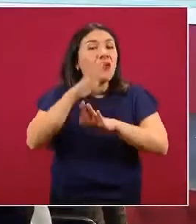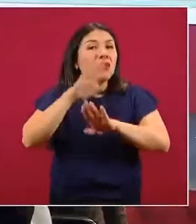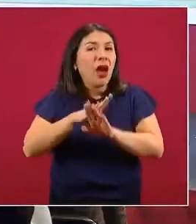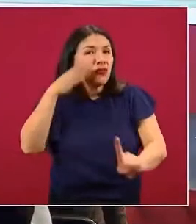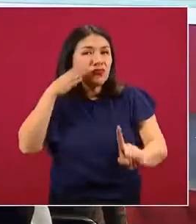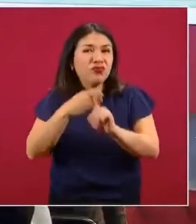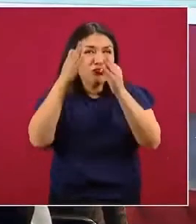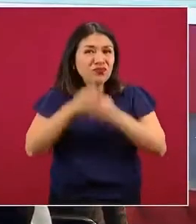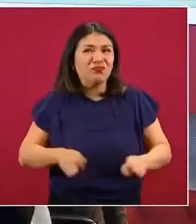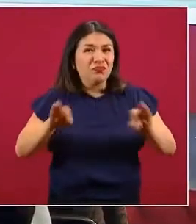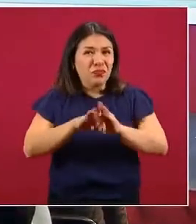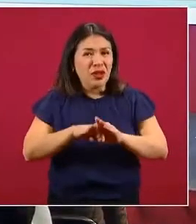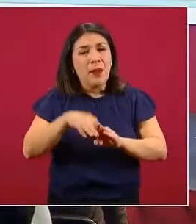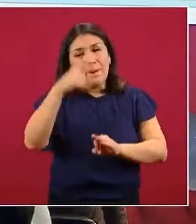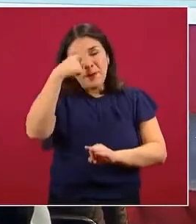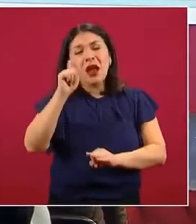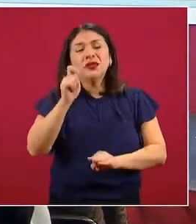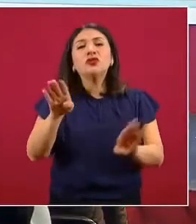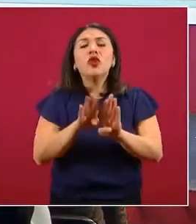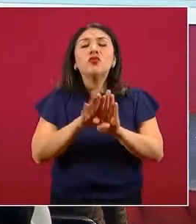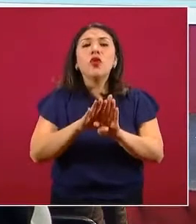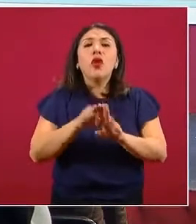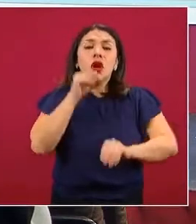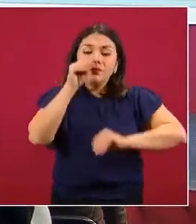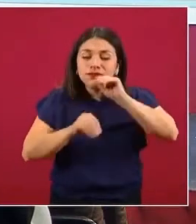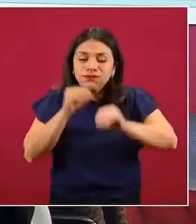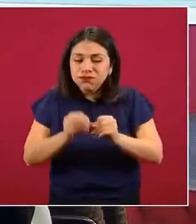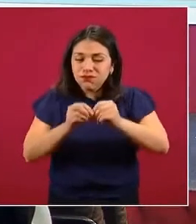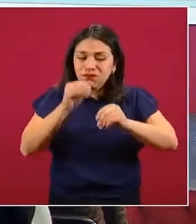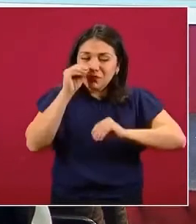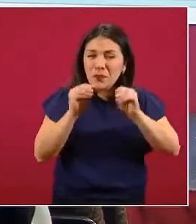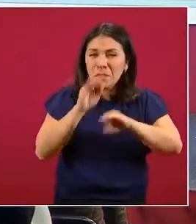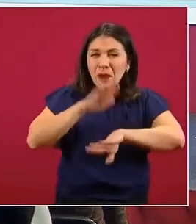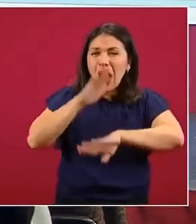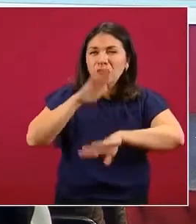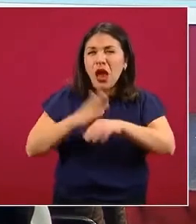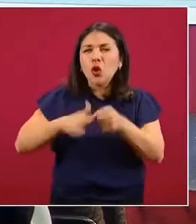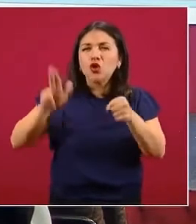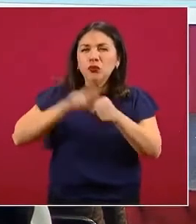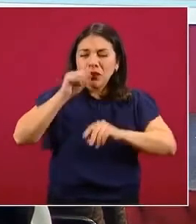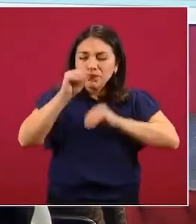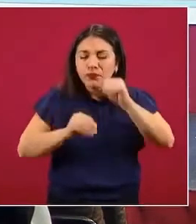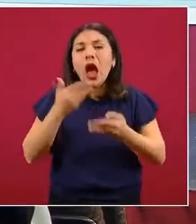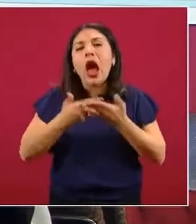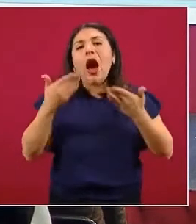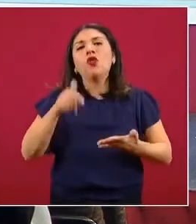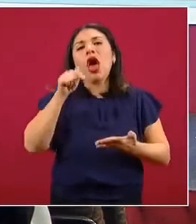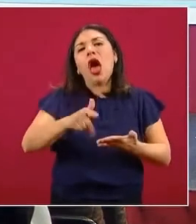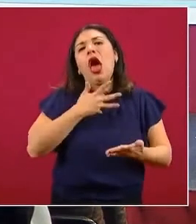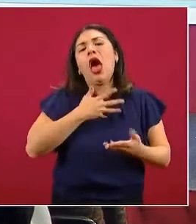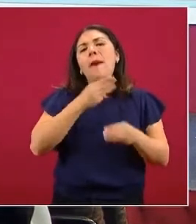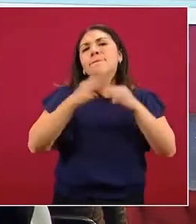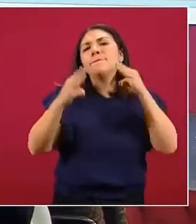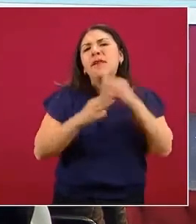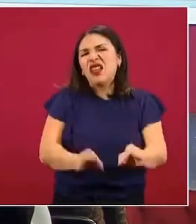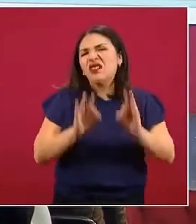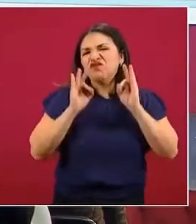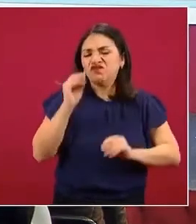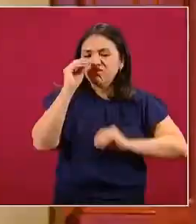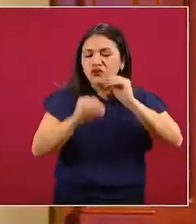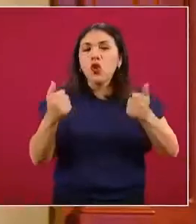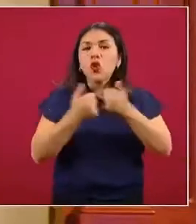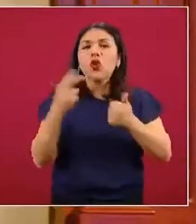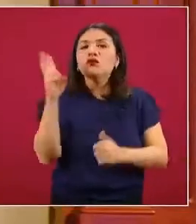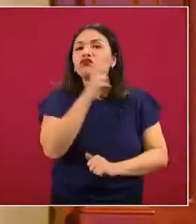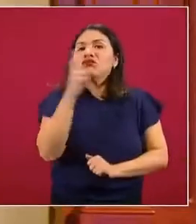intensivas o que como proceso de la reconversión tienen ahora insumos, equipamiento, específicamente un